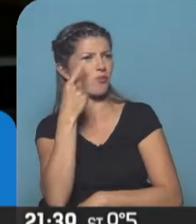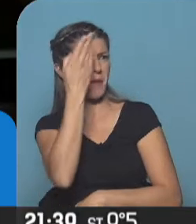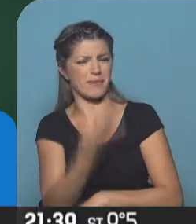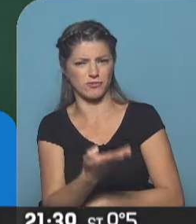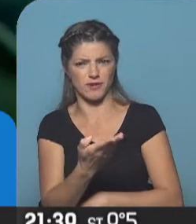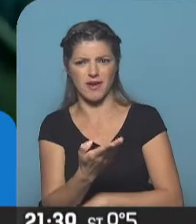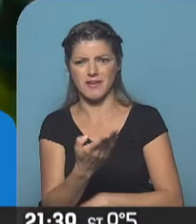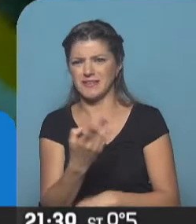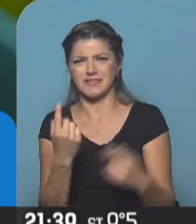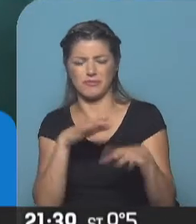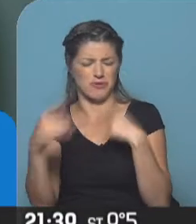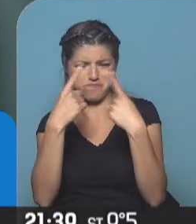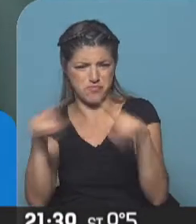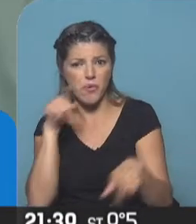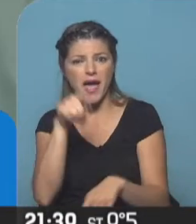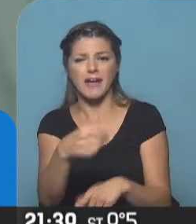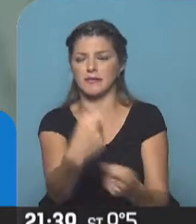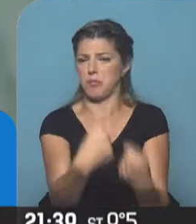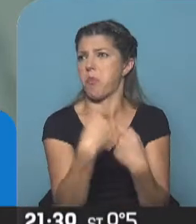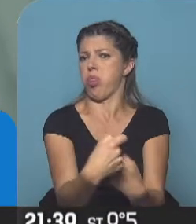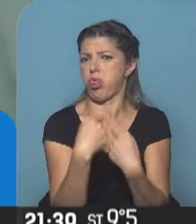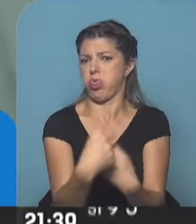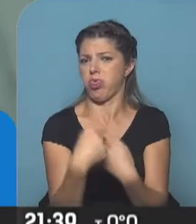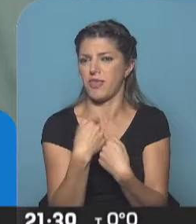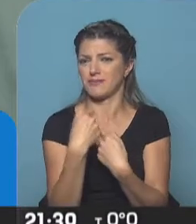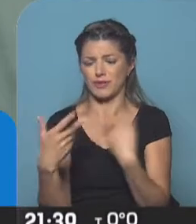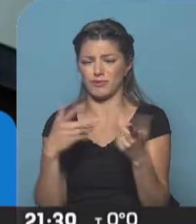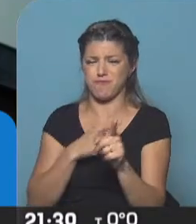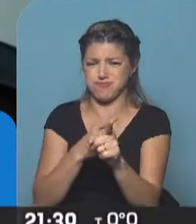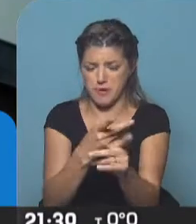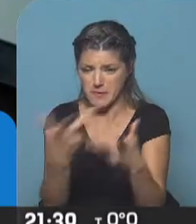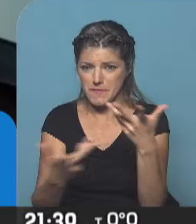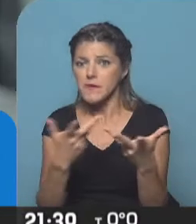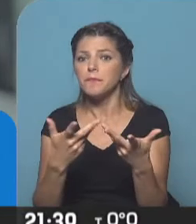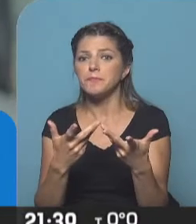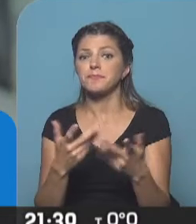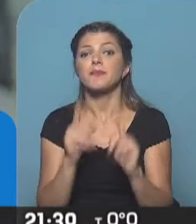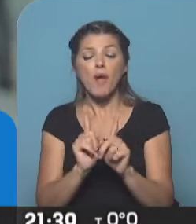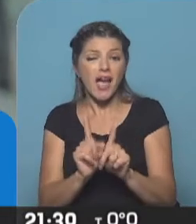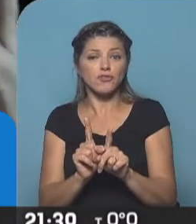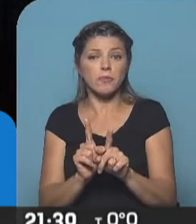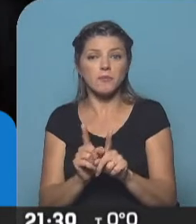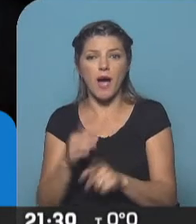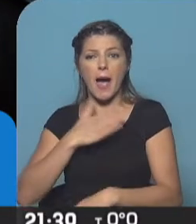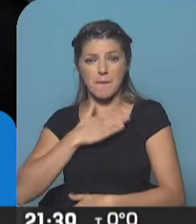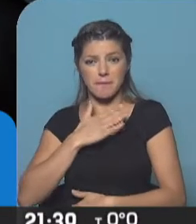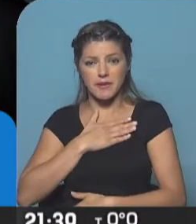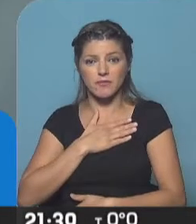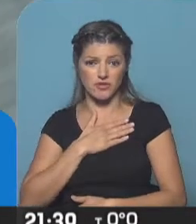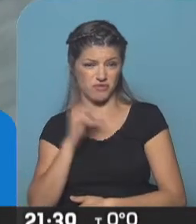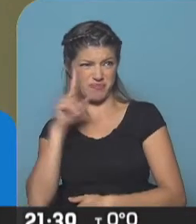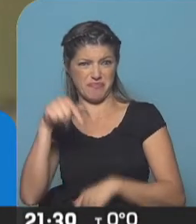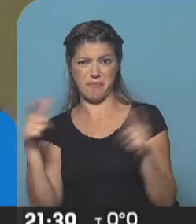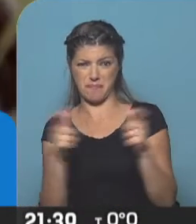y sin ninguna importancia lo acosa en una persecución sin sentido ni credibilidad. Y tal vez eso sea lo que me pasó a mí con Retiro